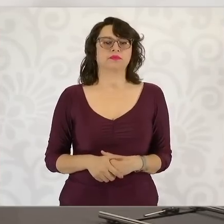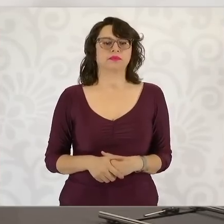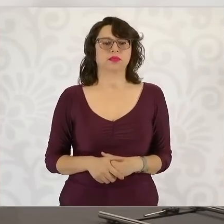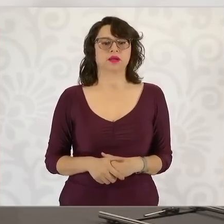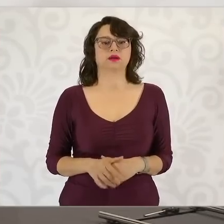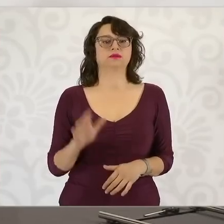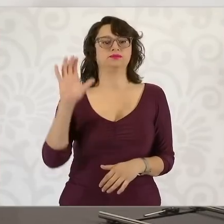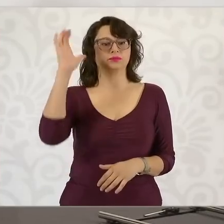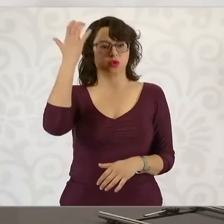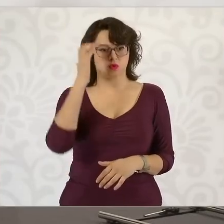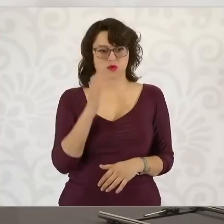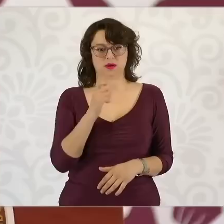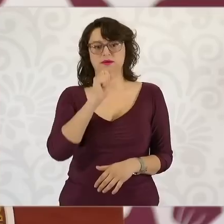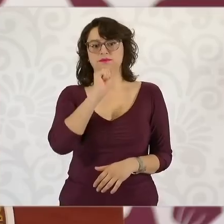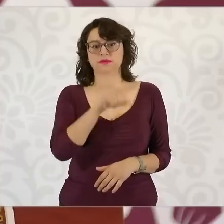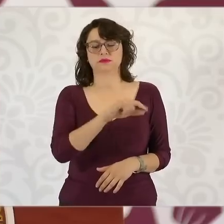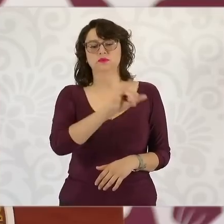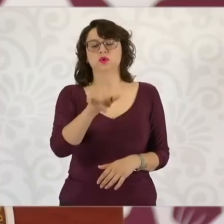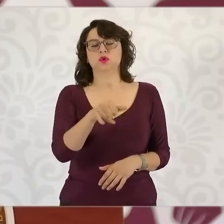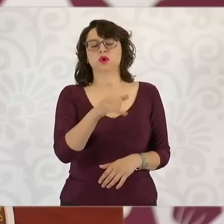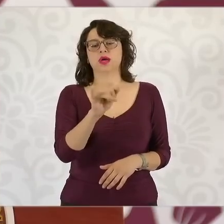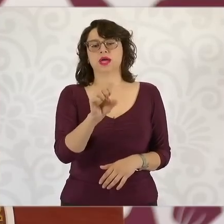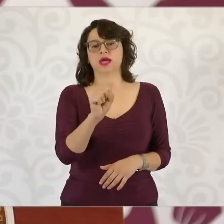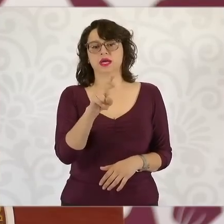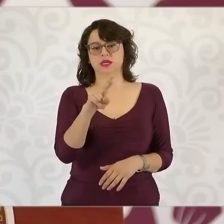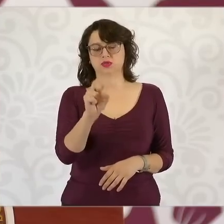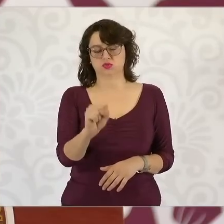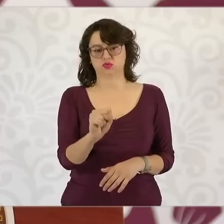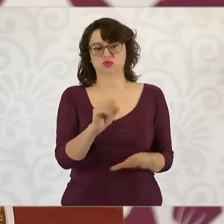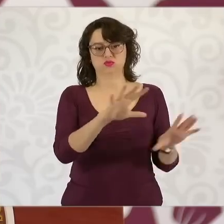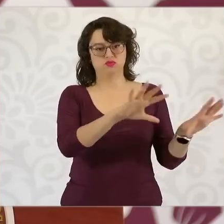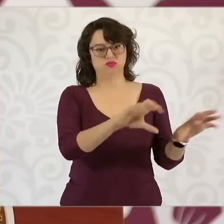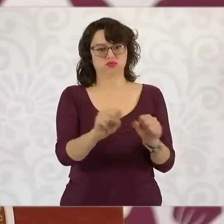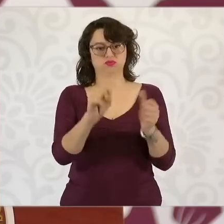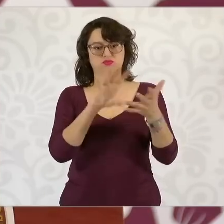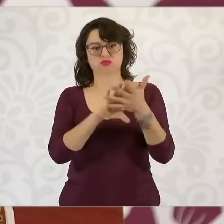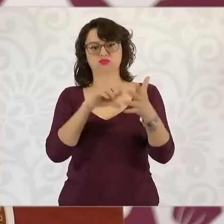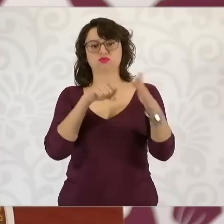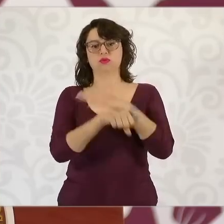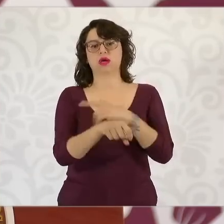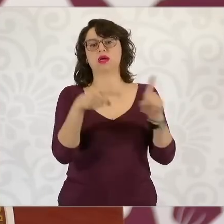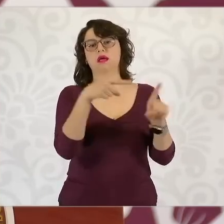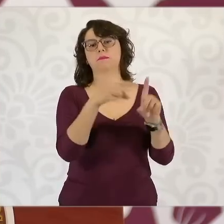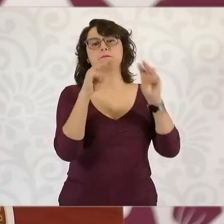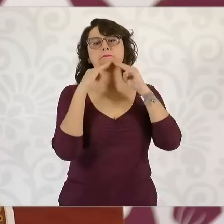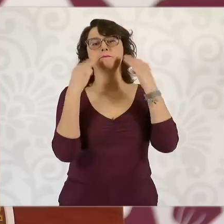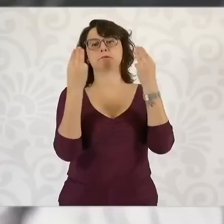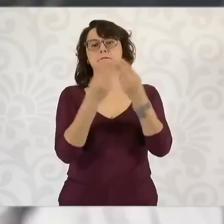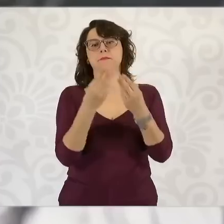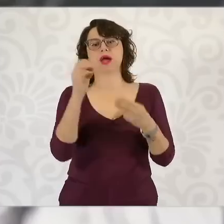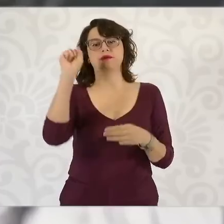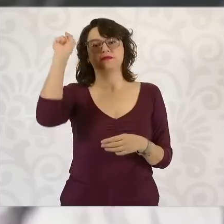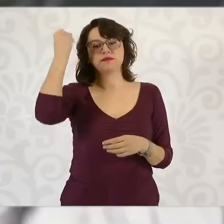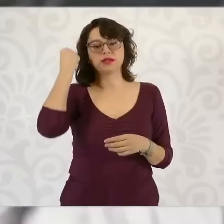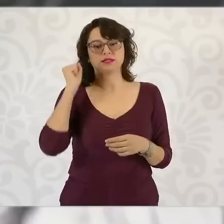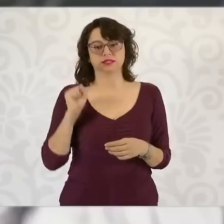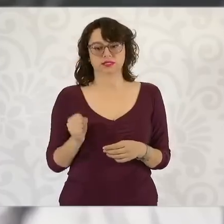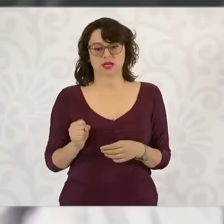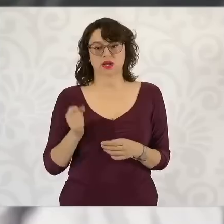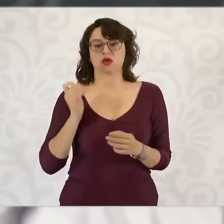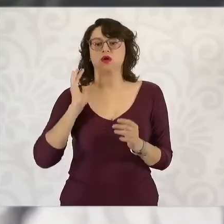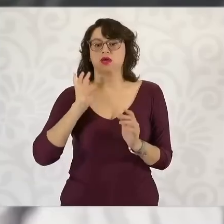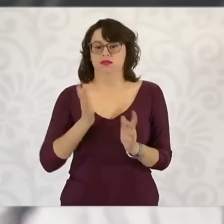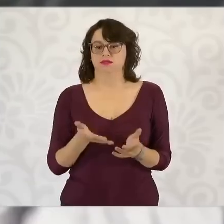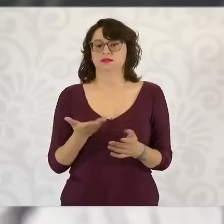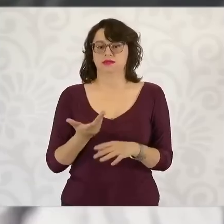del Gabinete de Seguridad, se detuvo a Jesús N., alias Chuy, integrante del Cártel de Sinaloa, quien cuenta con una orden de aprehensión con fines